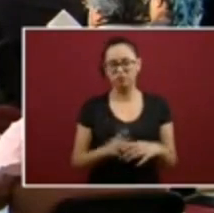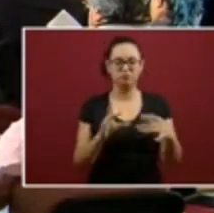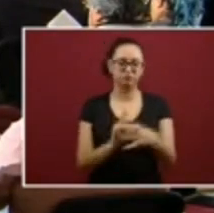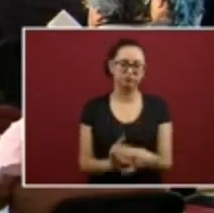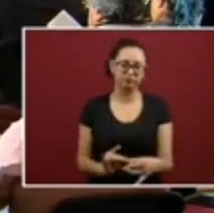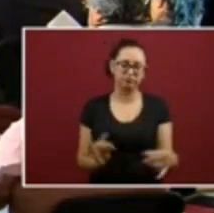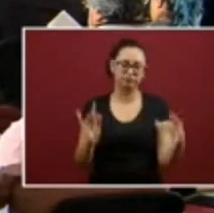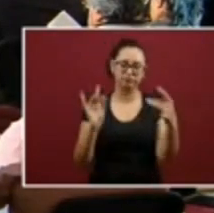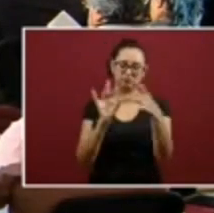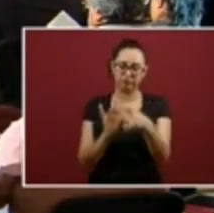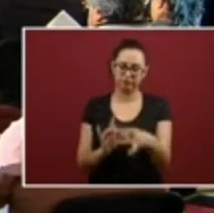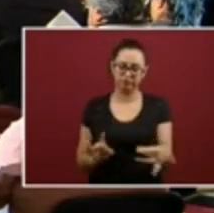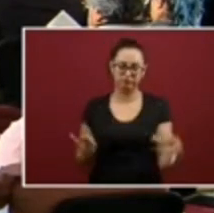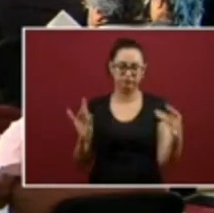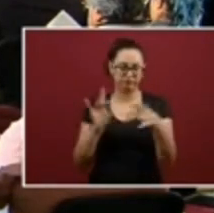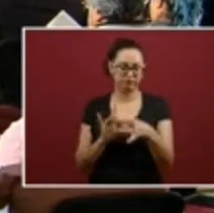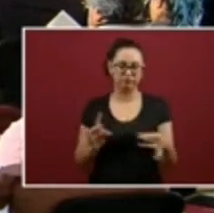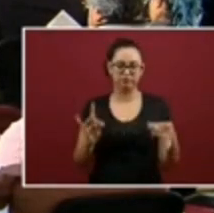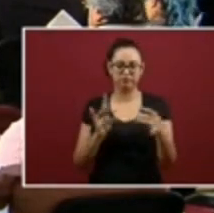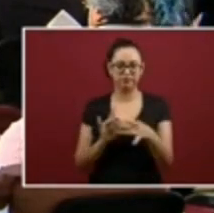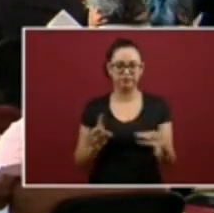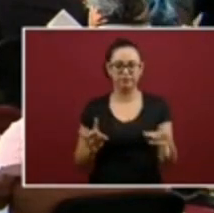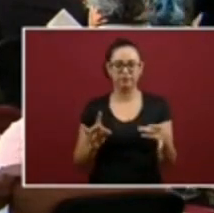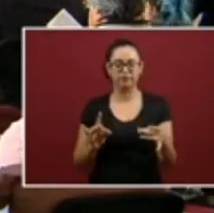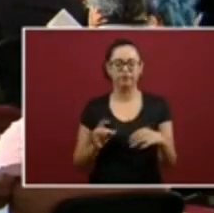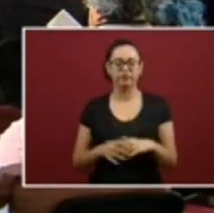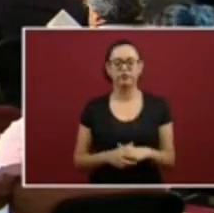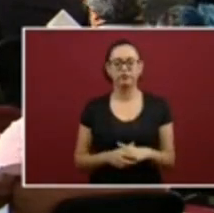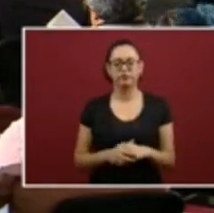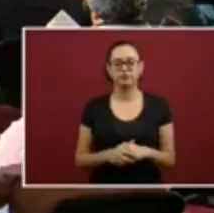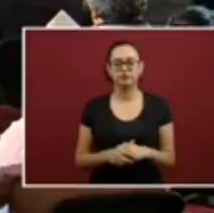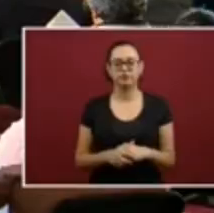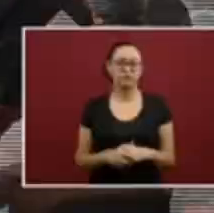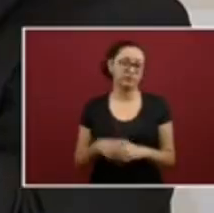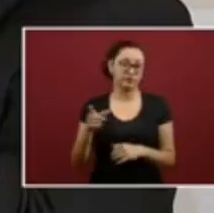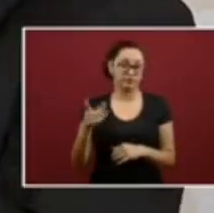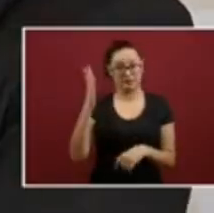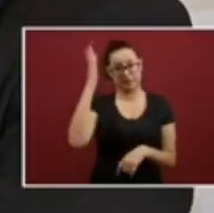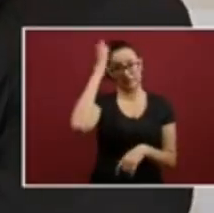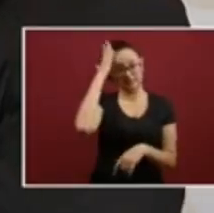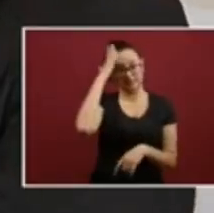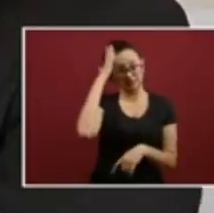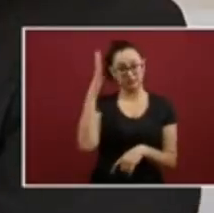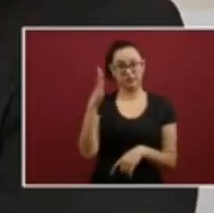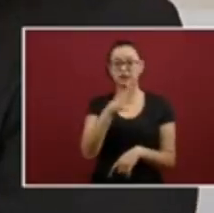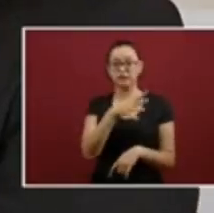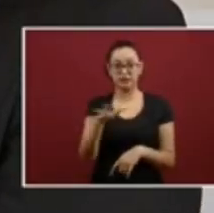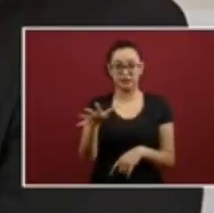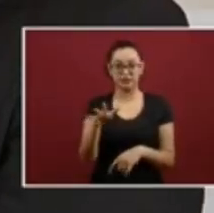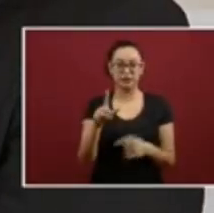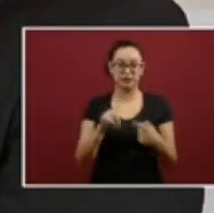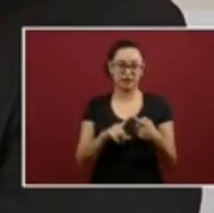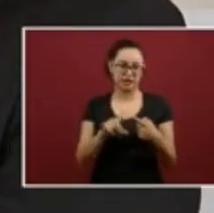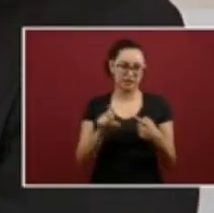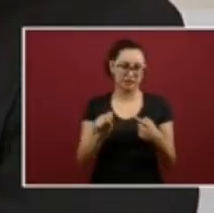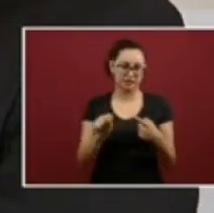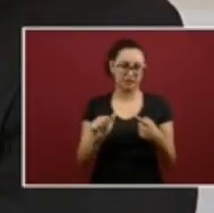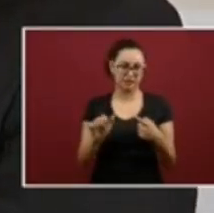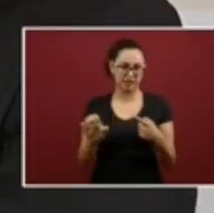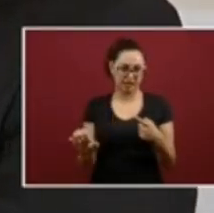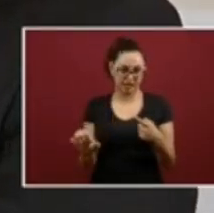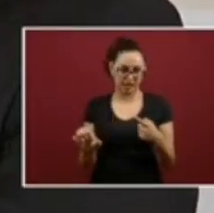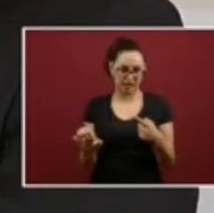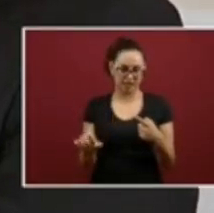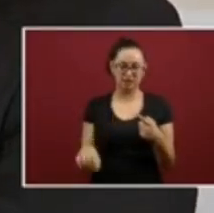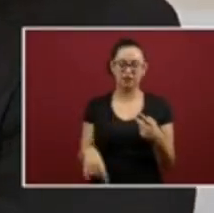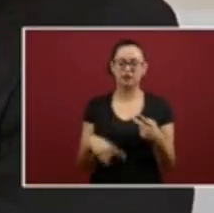explicarles, ya él no va a ser solo el director general del Servicio de Administración y